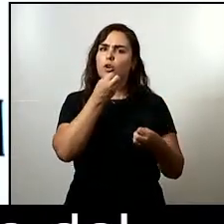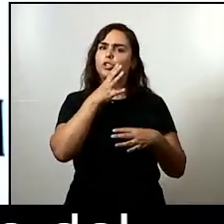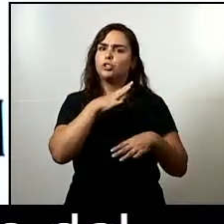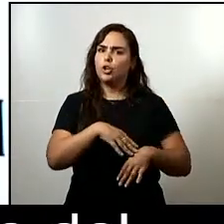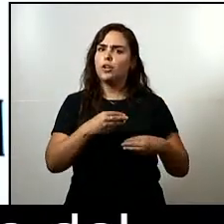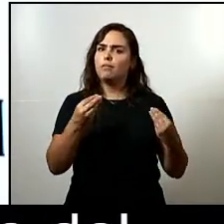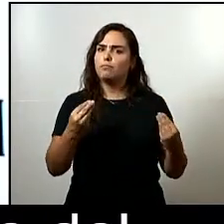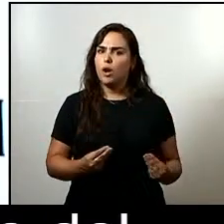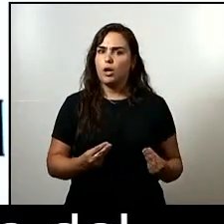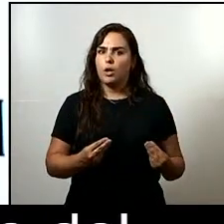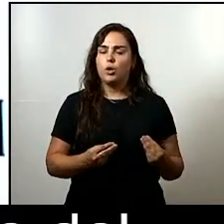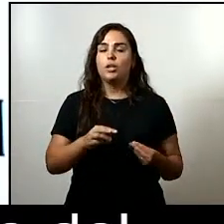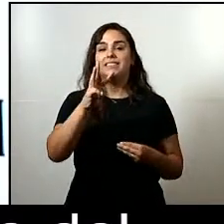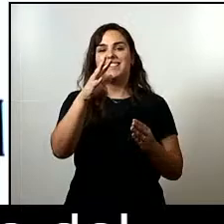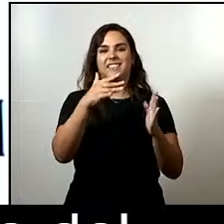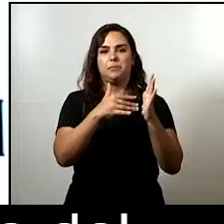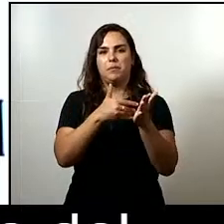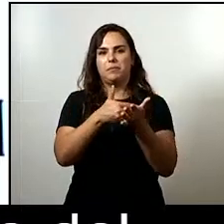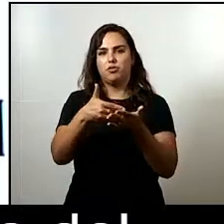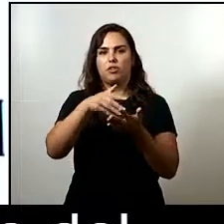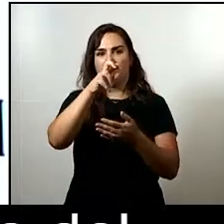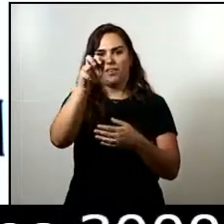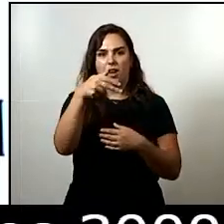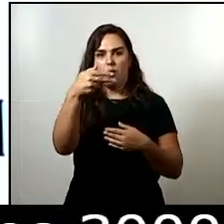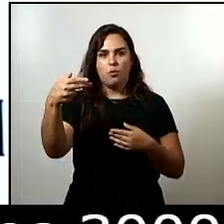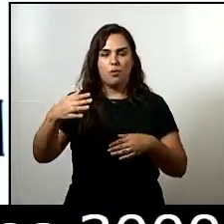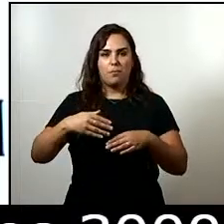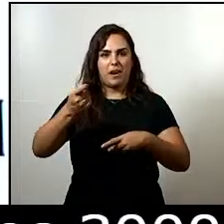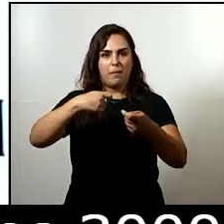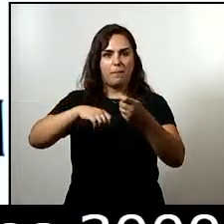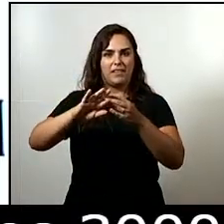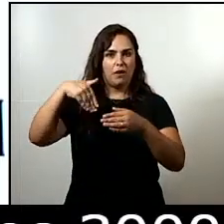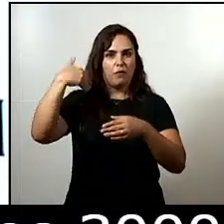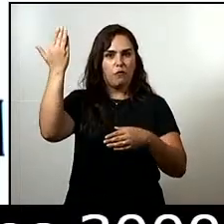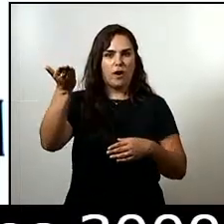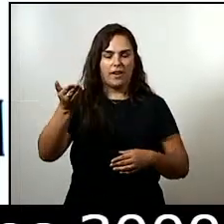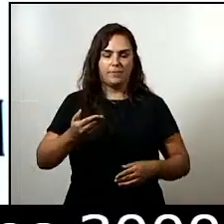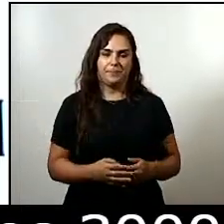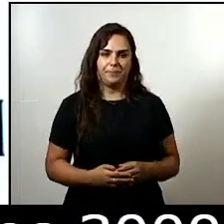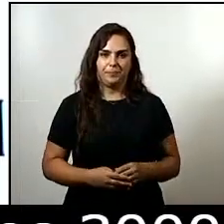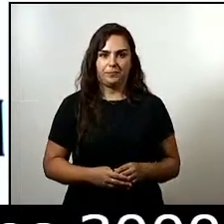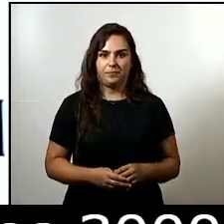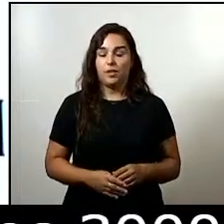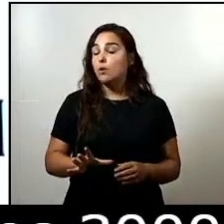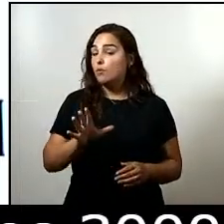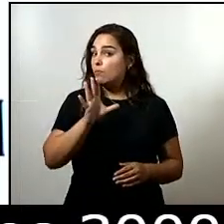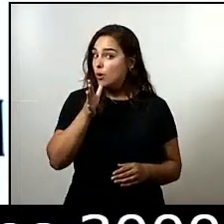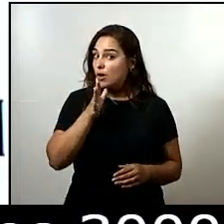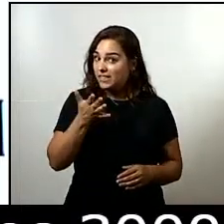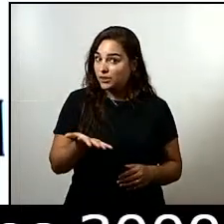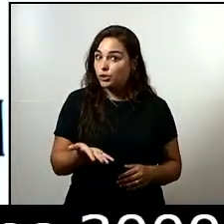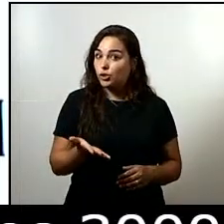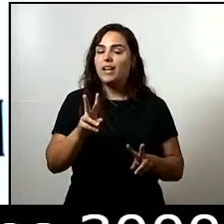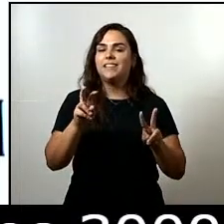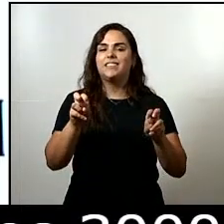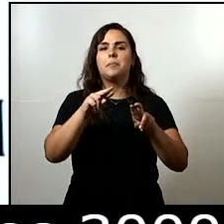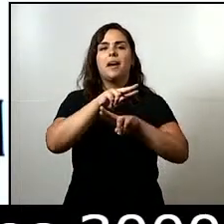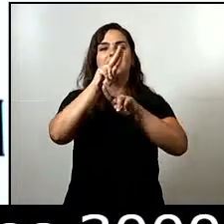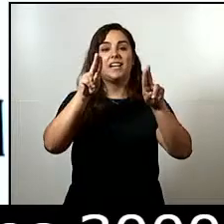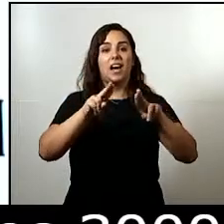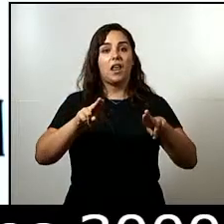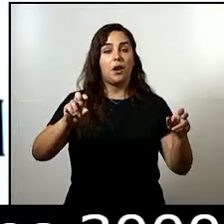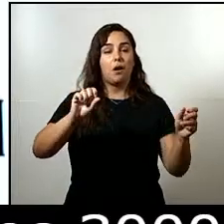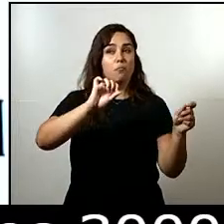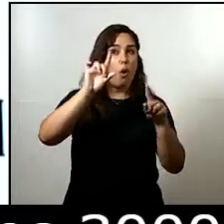de superar los 3.000 millones de euros en venta exterior. Por esto, la internacionalización